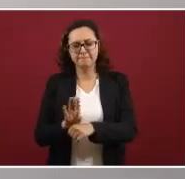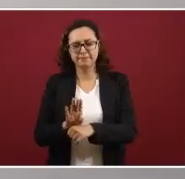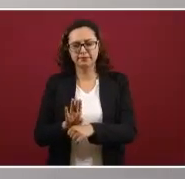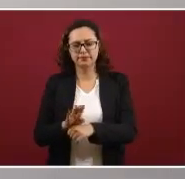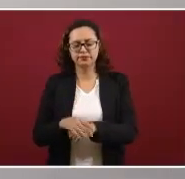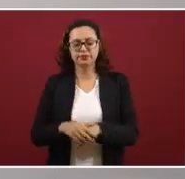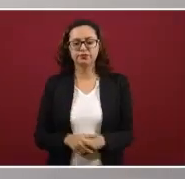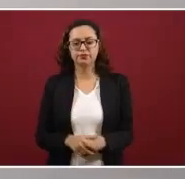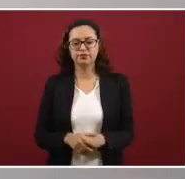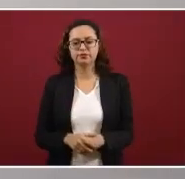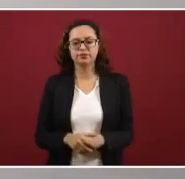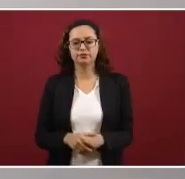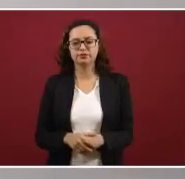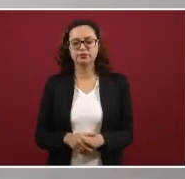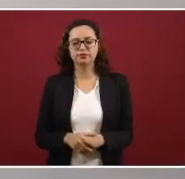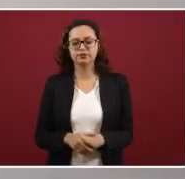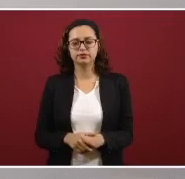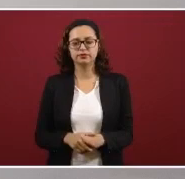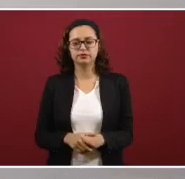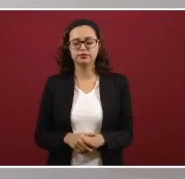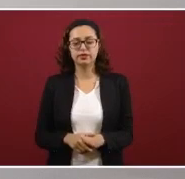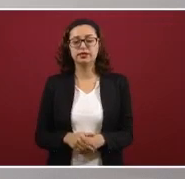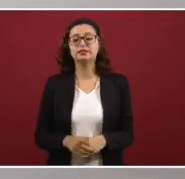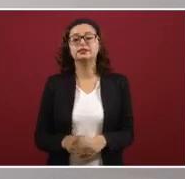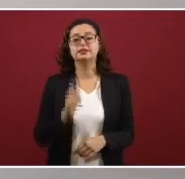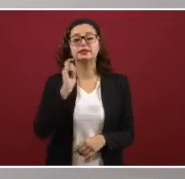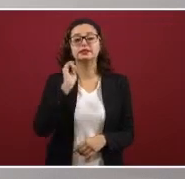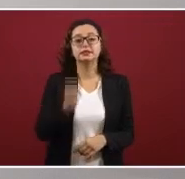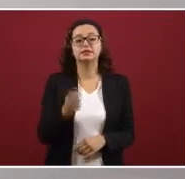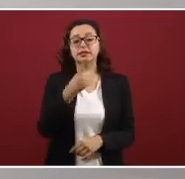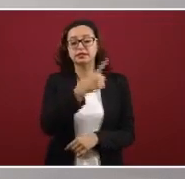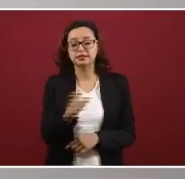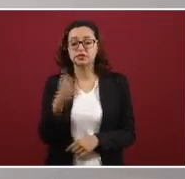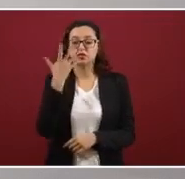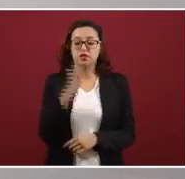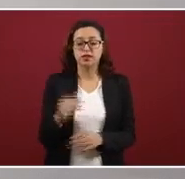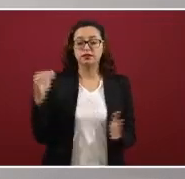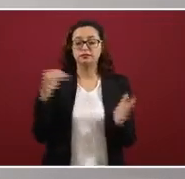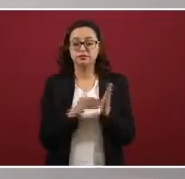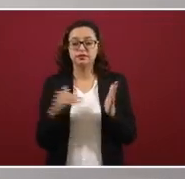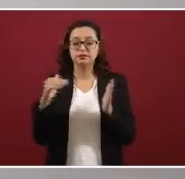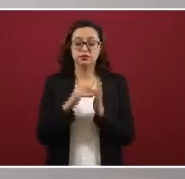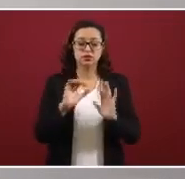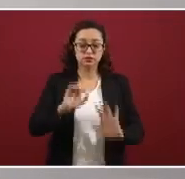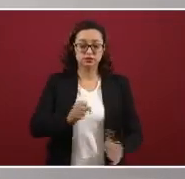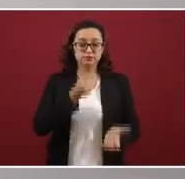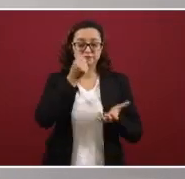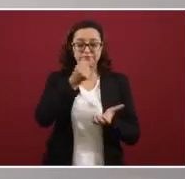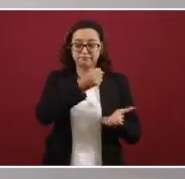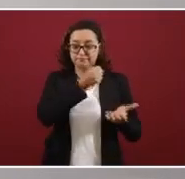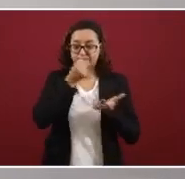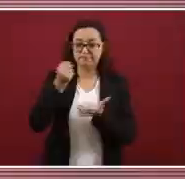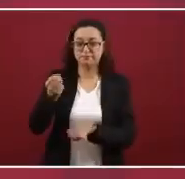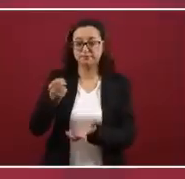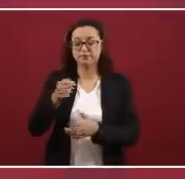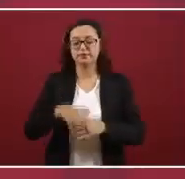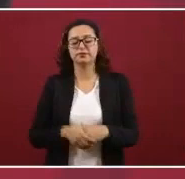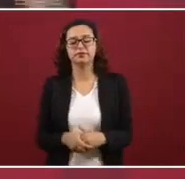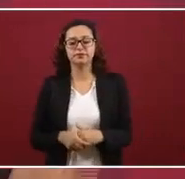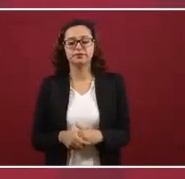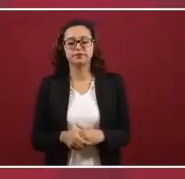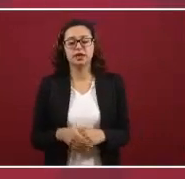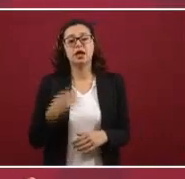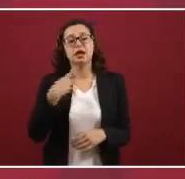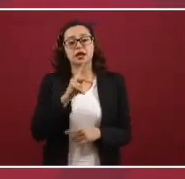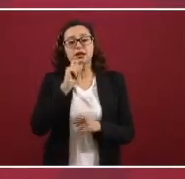Que significa una inversión de 110 mil millones de pesos, por hablar de presupuesto, pero que